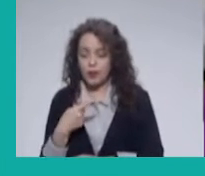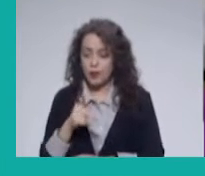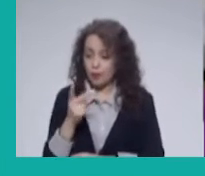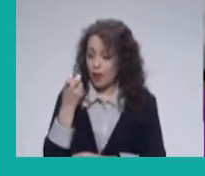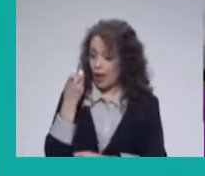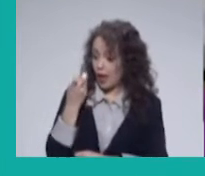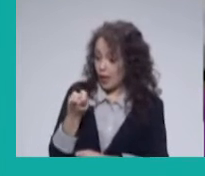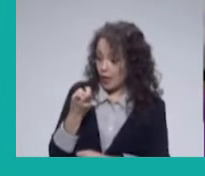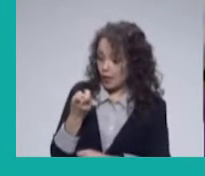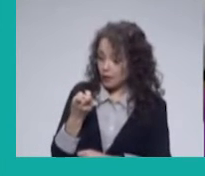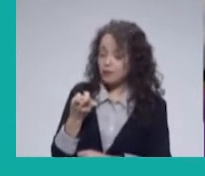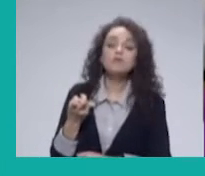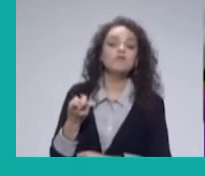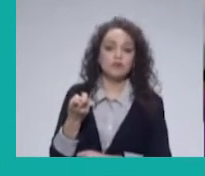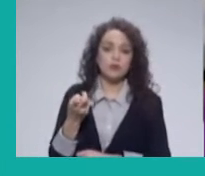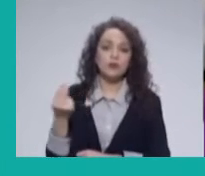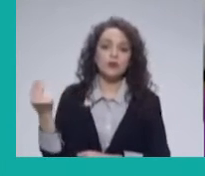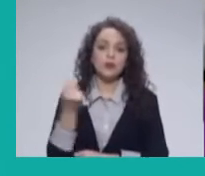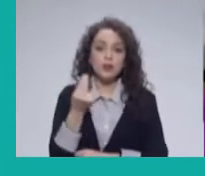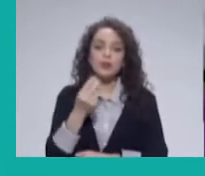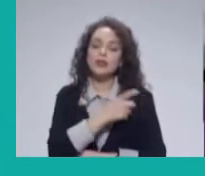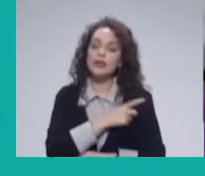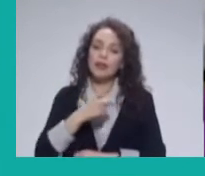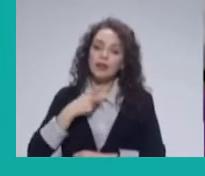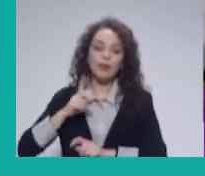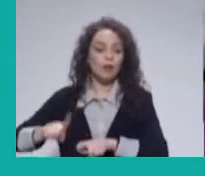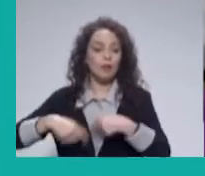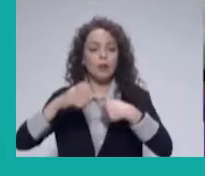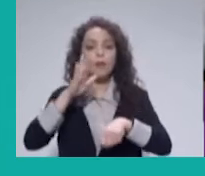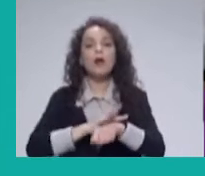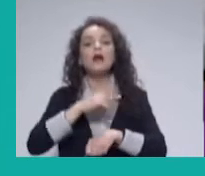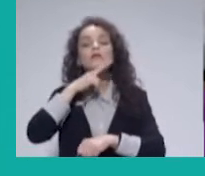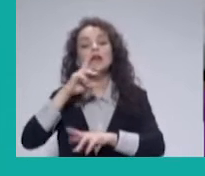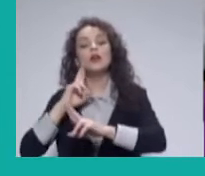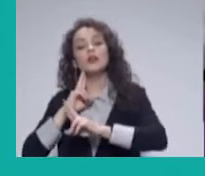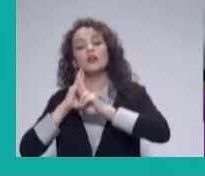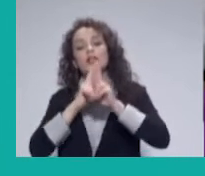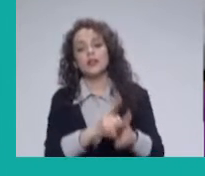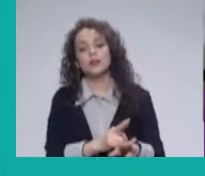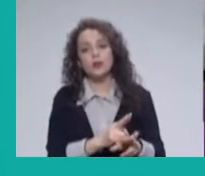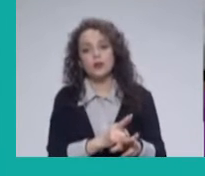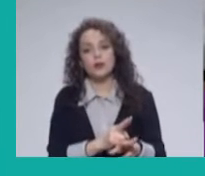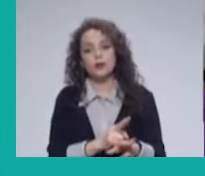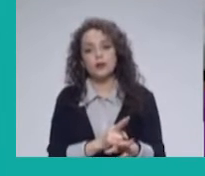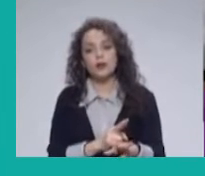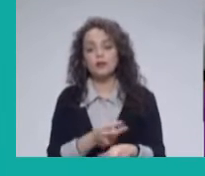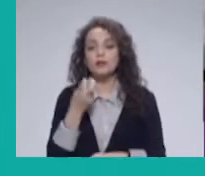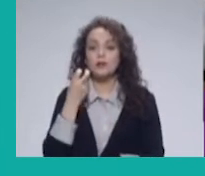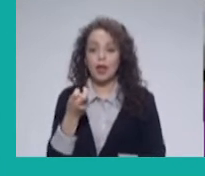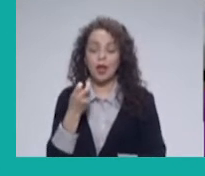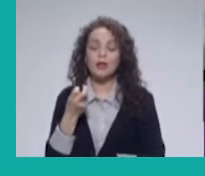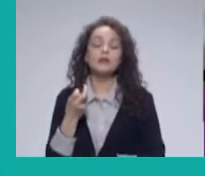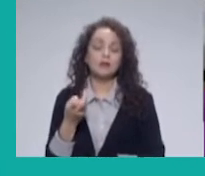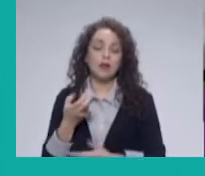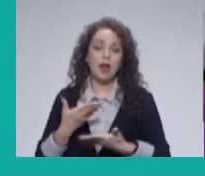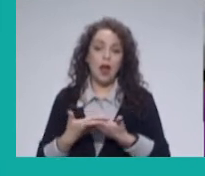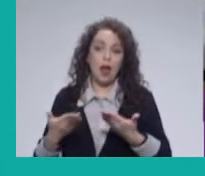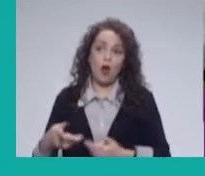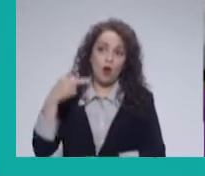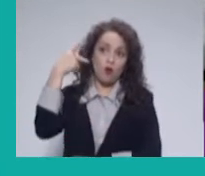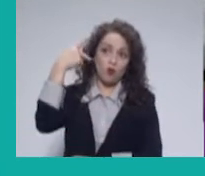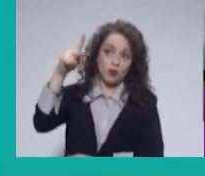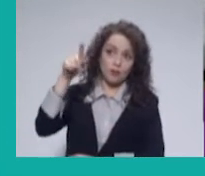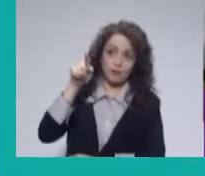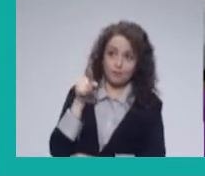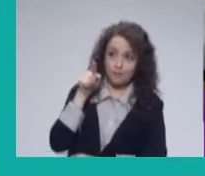promete una respuesta manifiestamente mejor, que esa es la oportunidad que tiene ahora la Secretaría de la Función Pública. Si yo logro